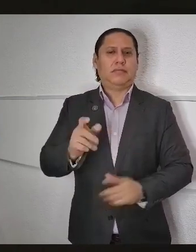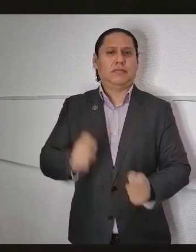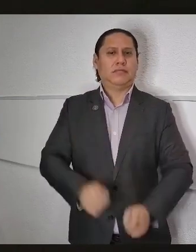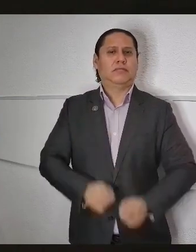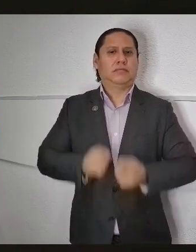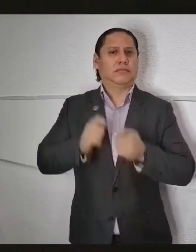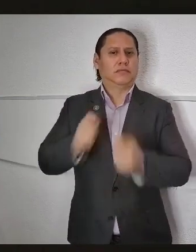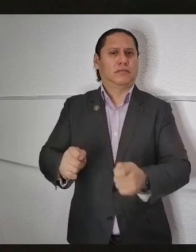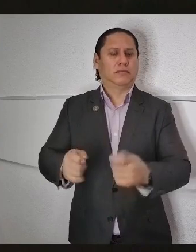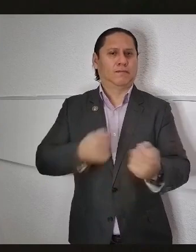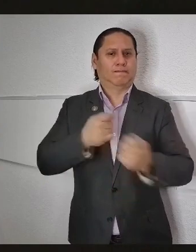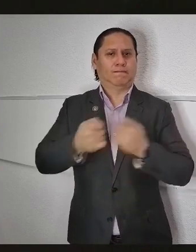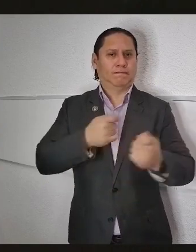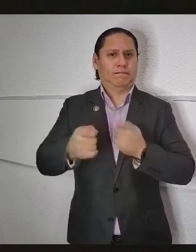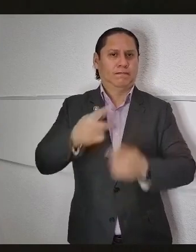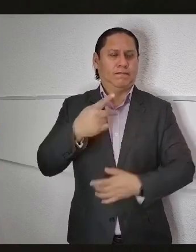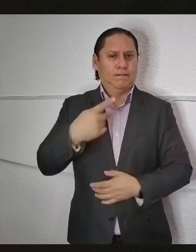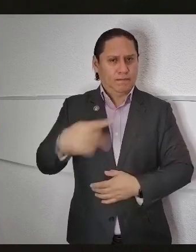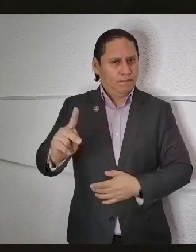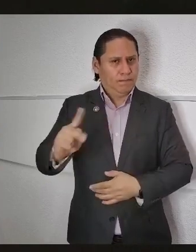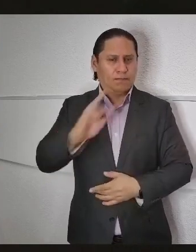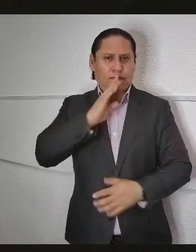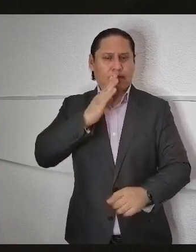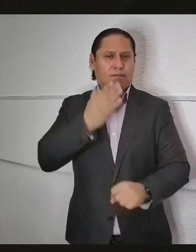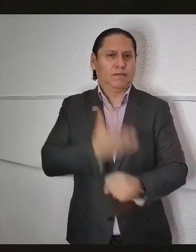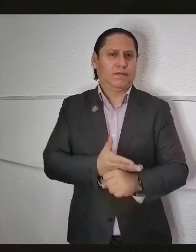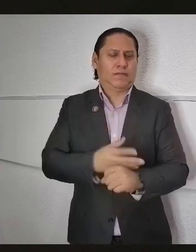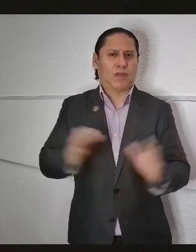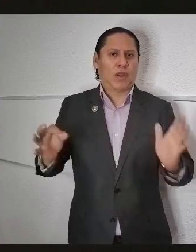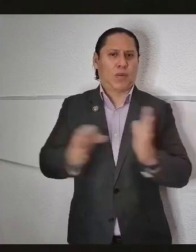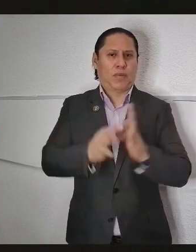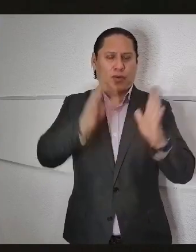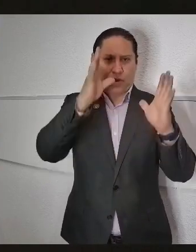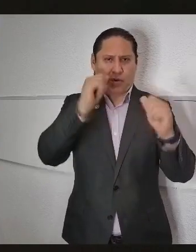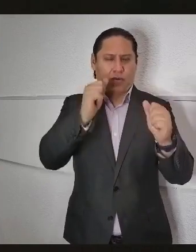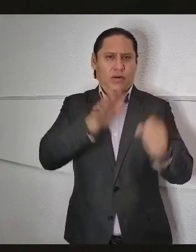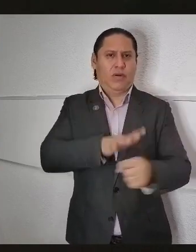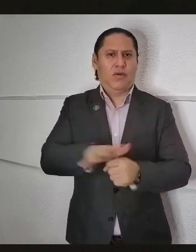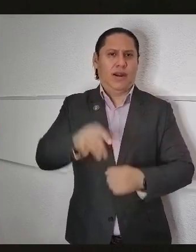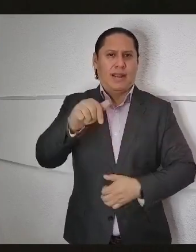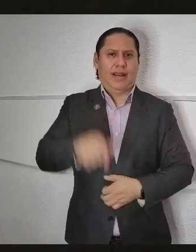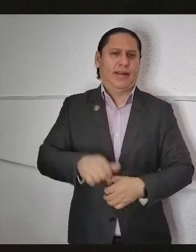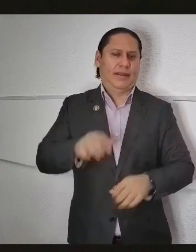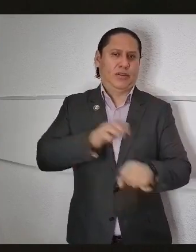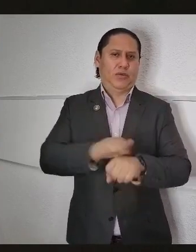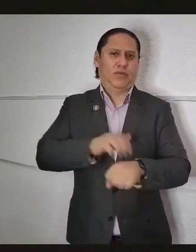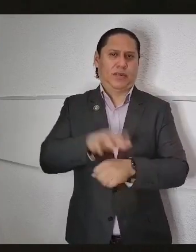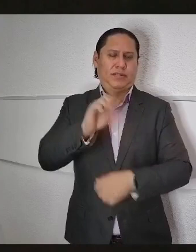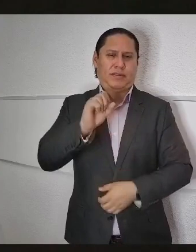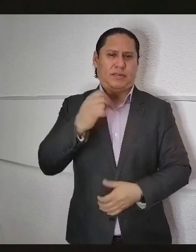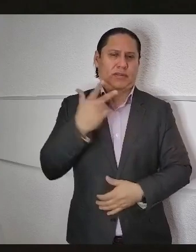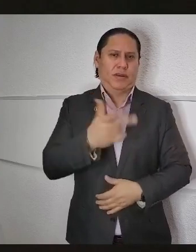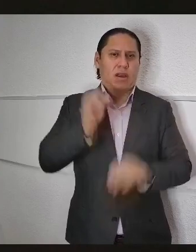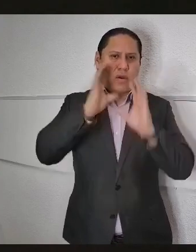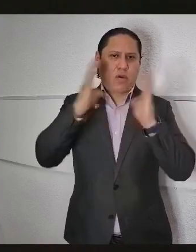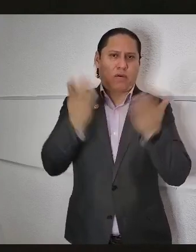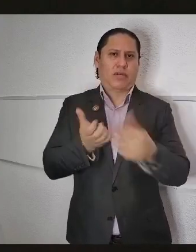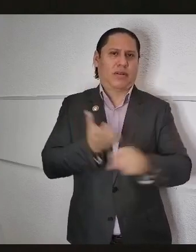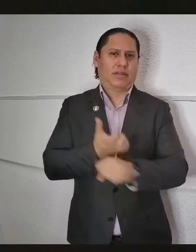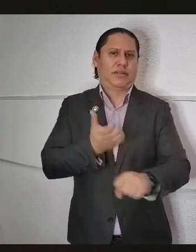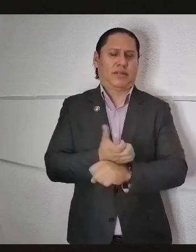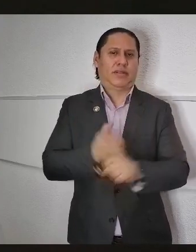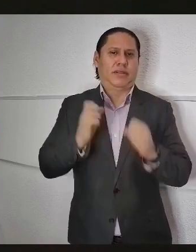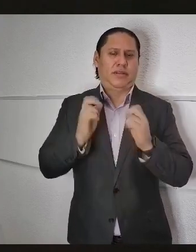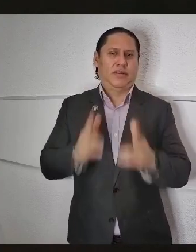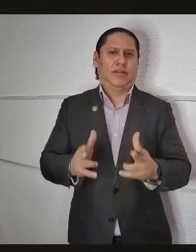su trámite legislativo correspondiente punto de acuerdo por el que la 68ª legislatura del Honorable Congreso